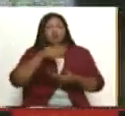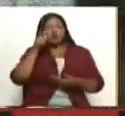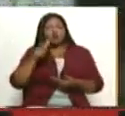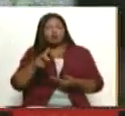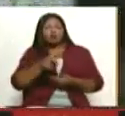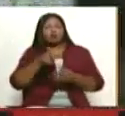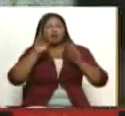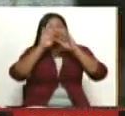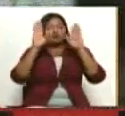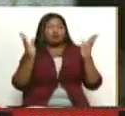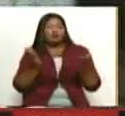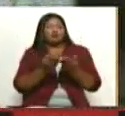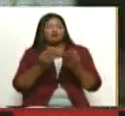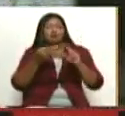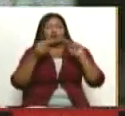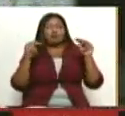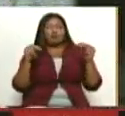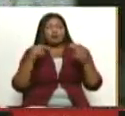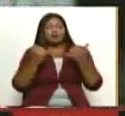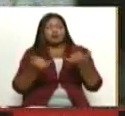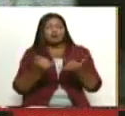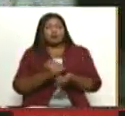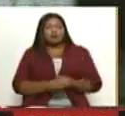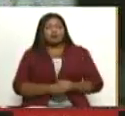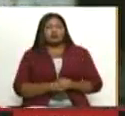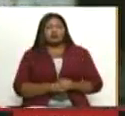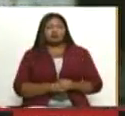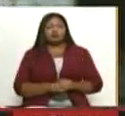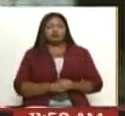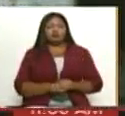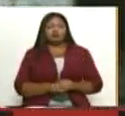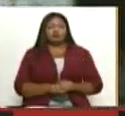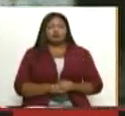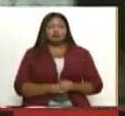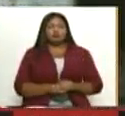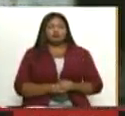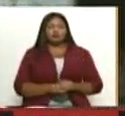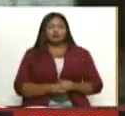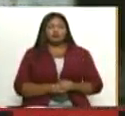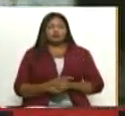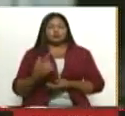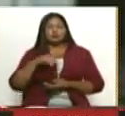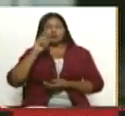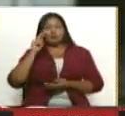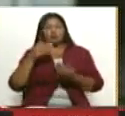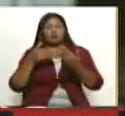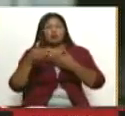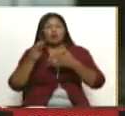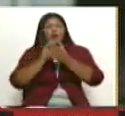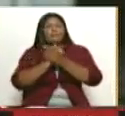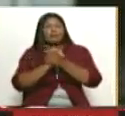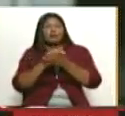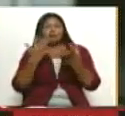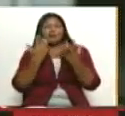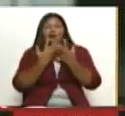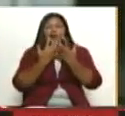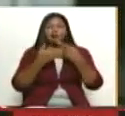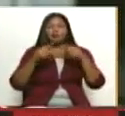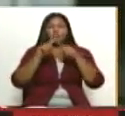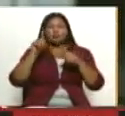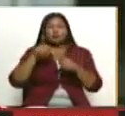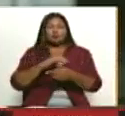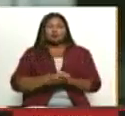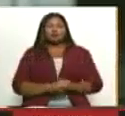mundo es la paz. Así que aislados y atrás deben quedar los amigos de la guerra, y